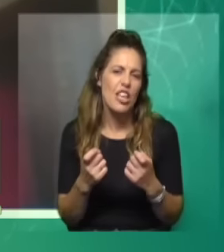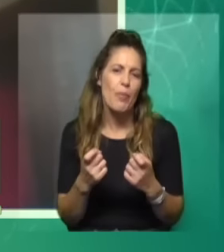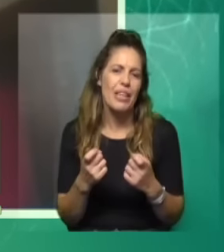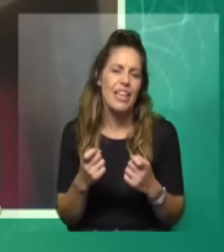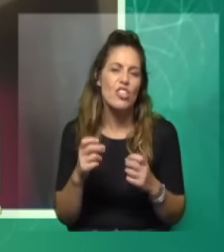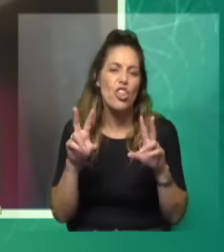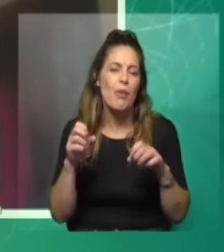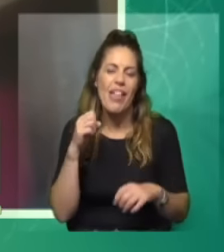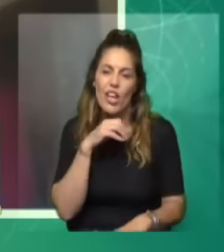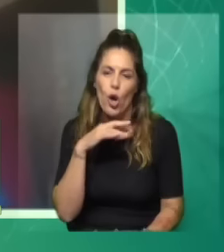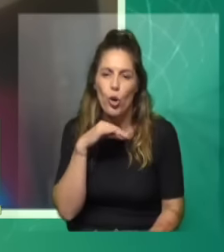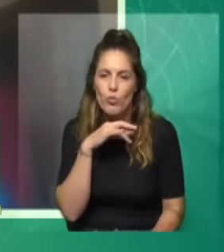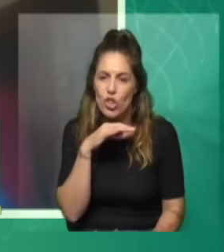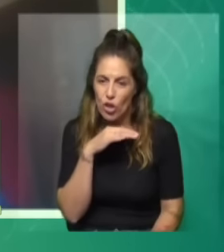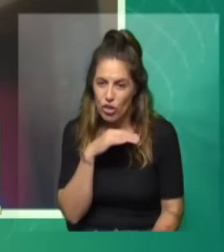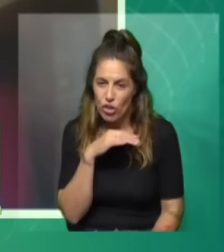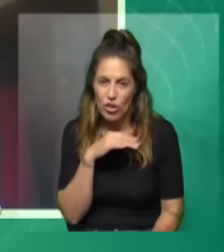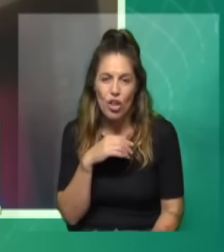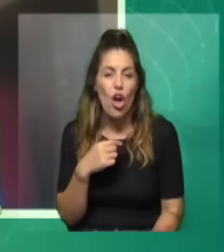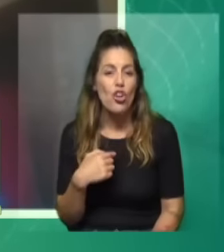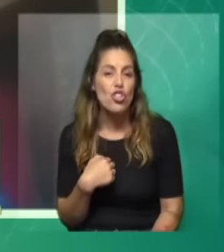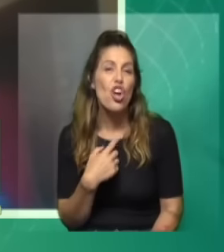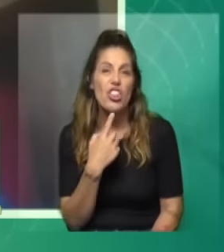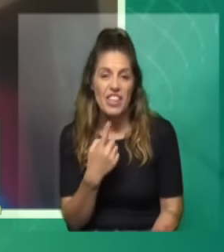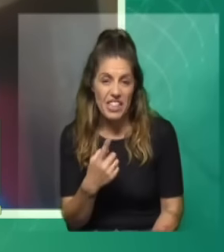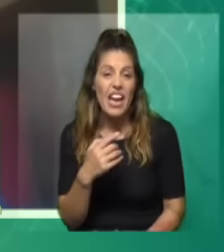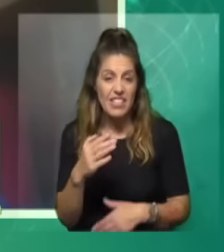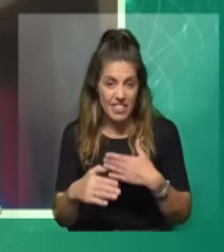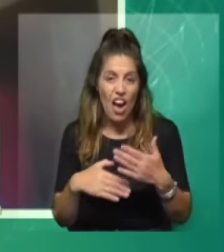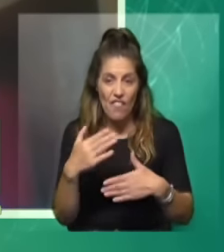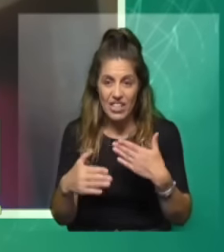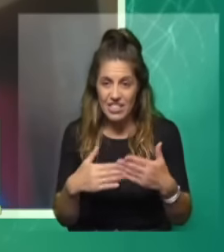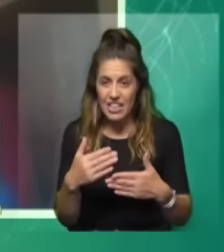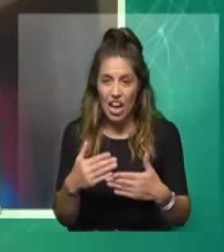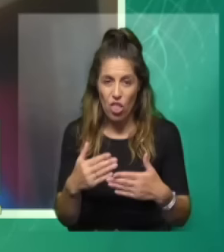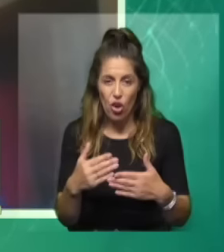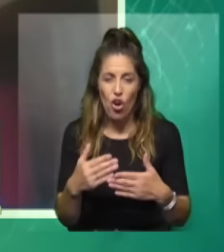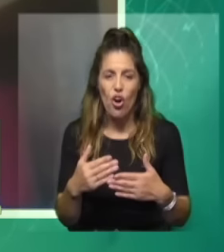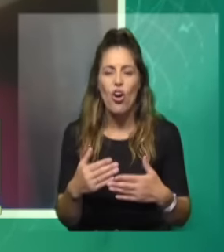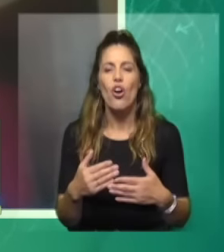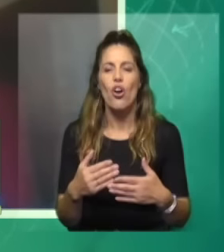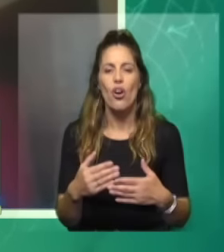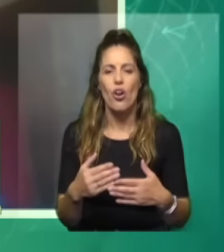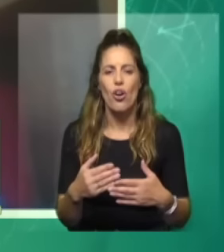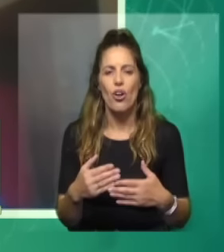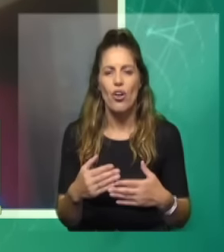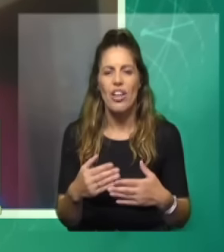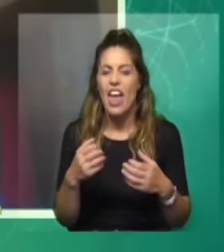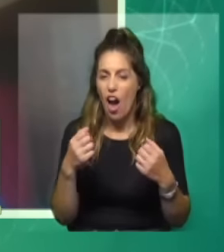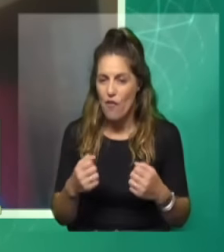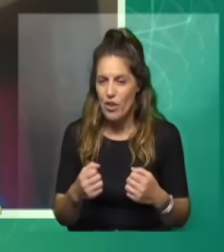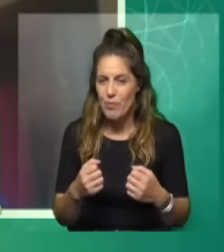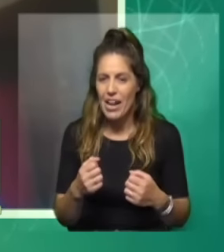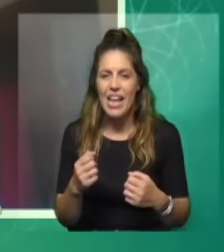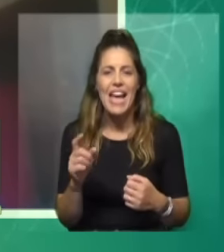de corrupción Yo te diría que se ha avanzado sólidamente en el sentido de afirmar de